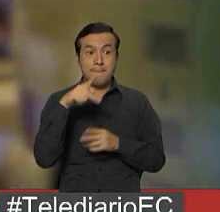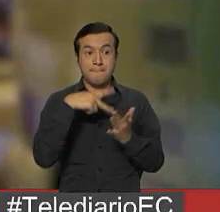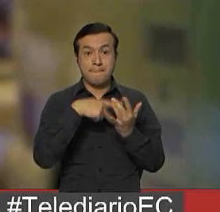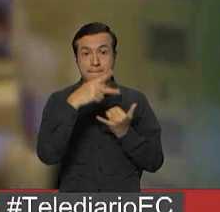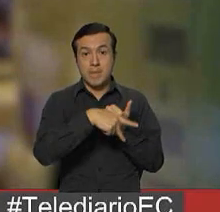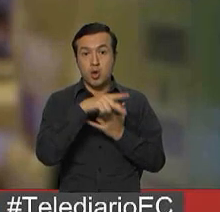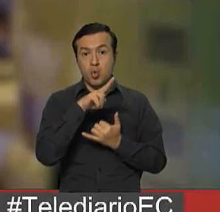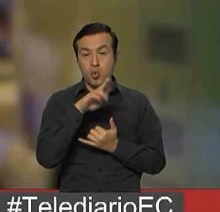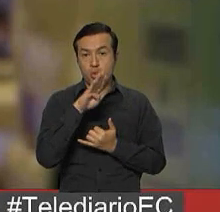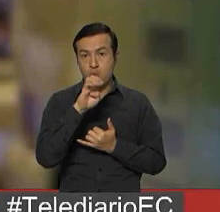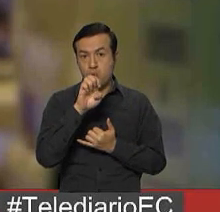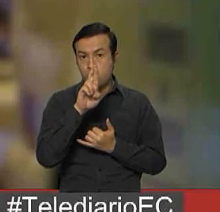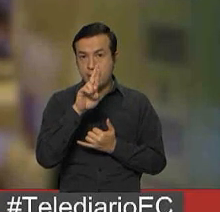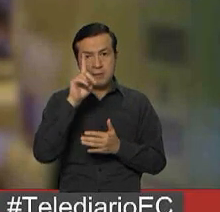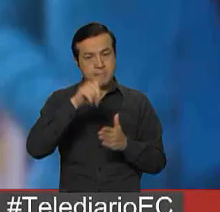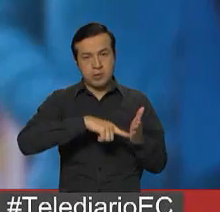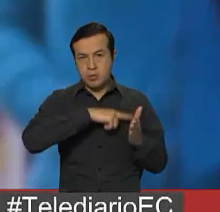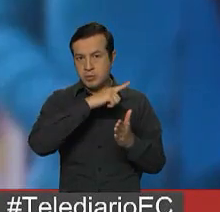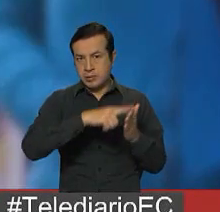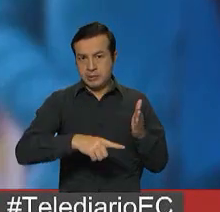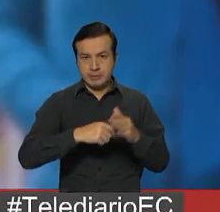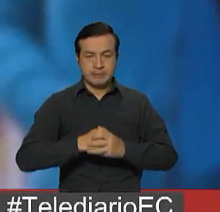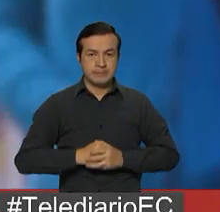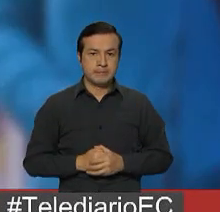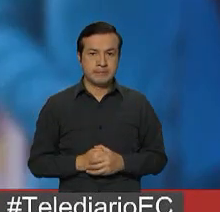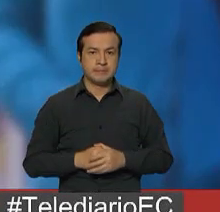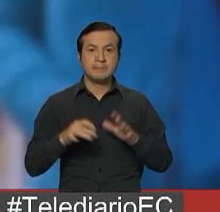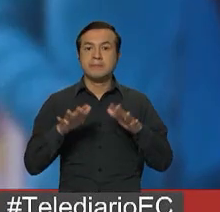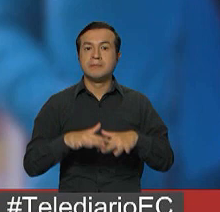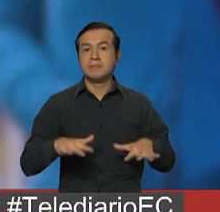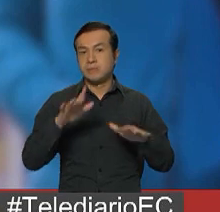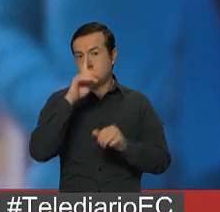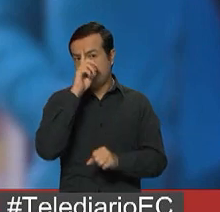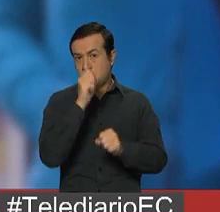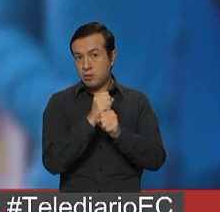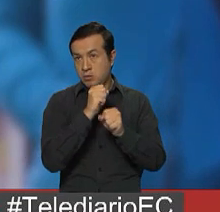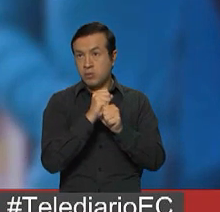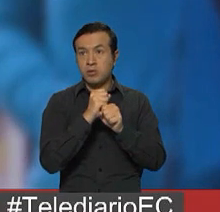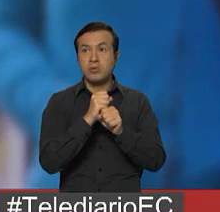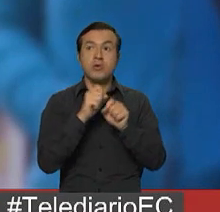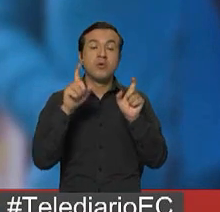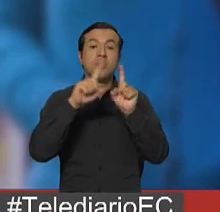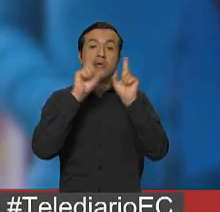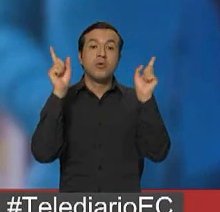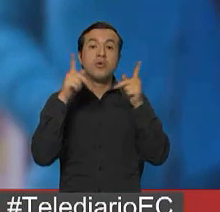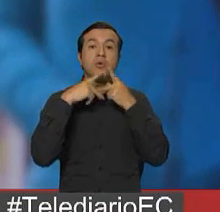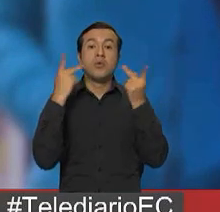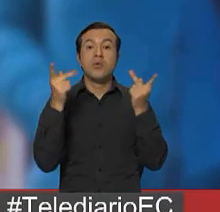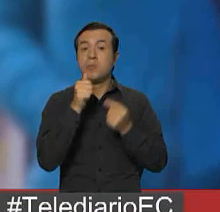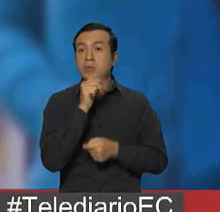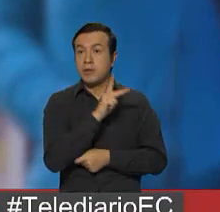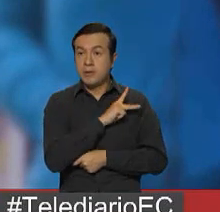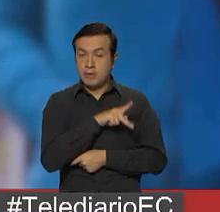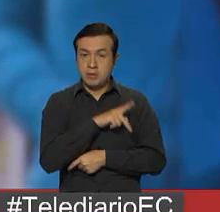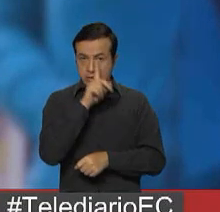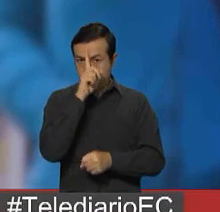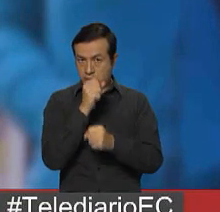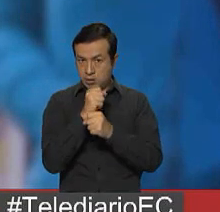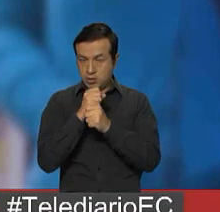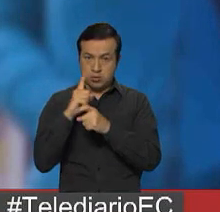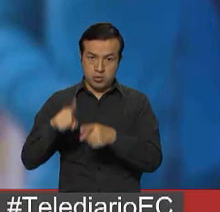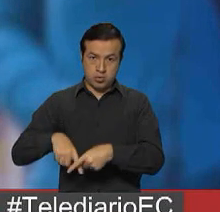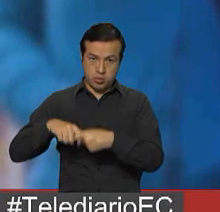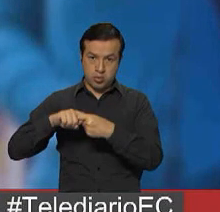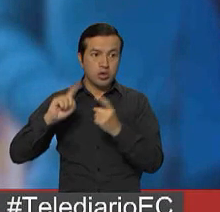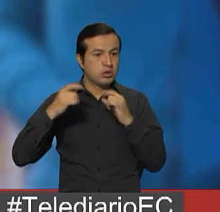plataformas como capi faith o ver el trabajo en el sector público y privado de forma presencial se mantiene suspendido excepto